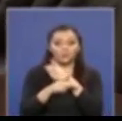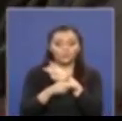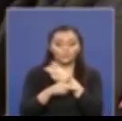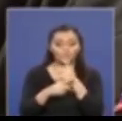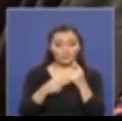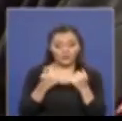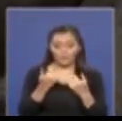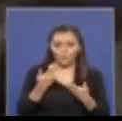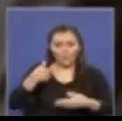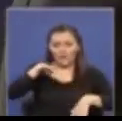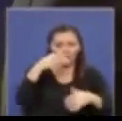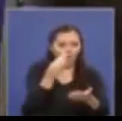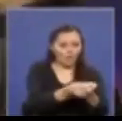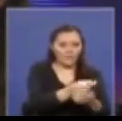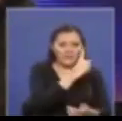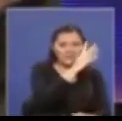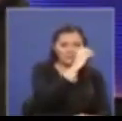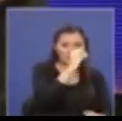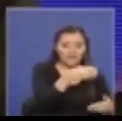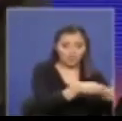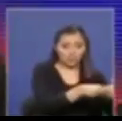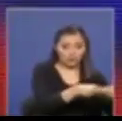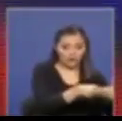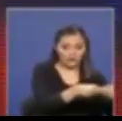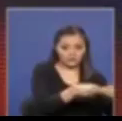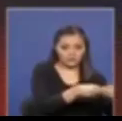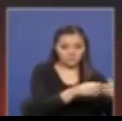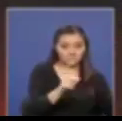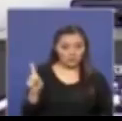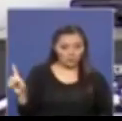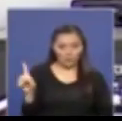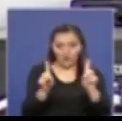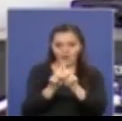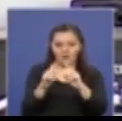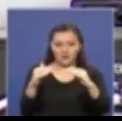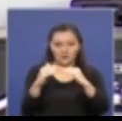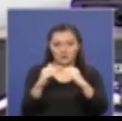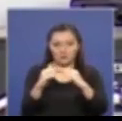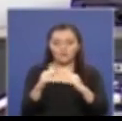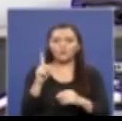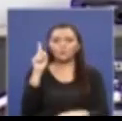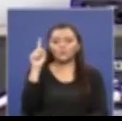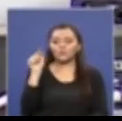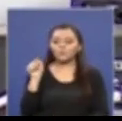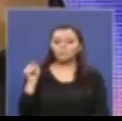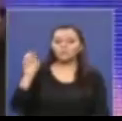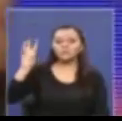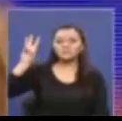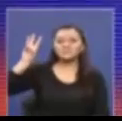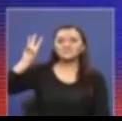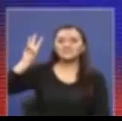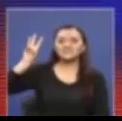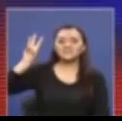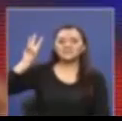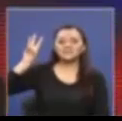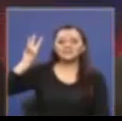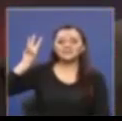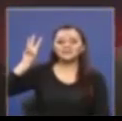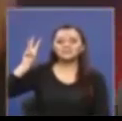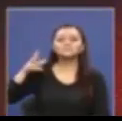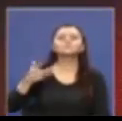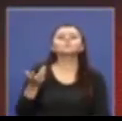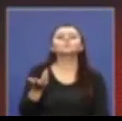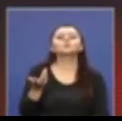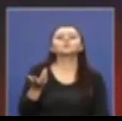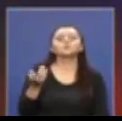100 pesos, 100 dólares, cuando el tipo de cambio era 1,1, ahora el tipo de cambio es 1,61.